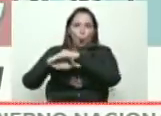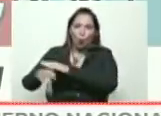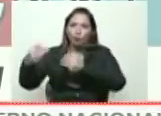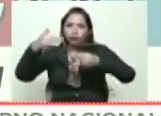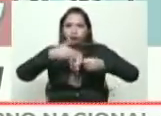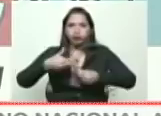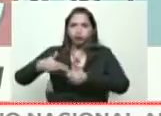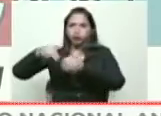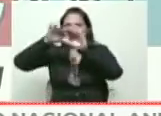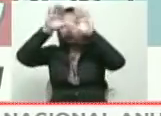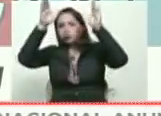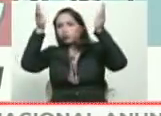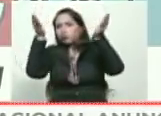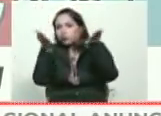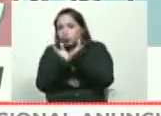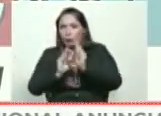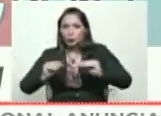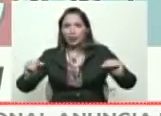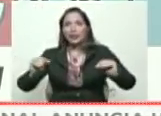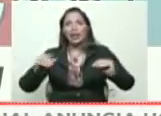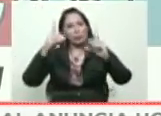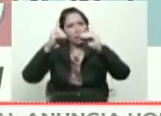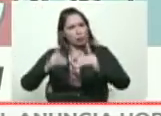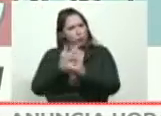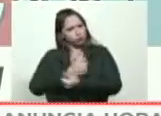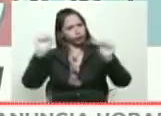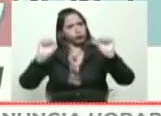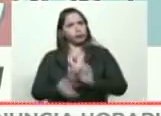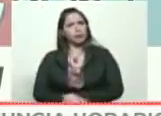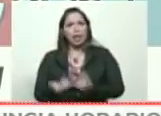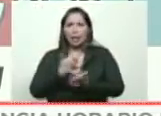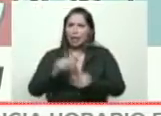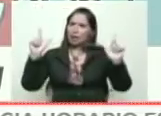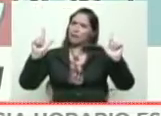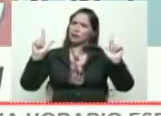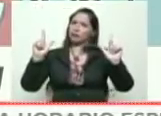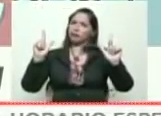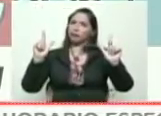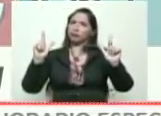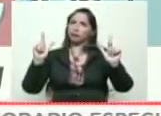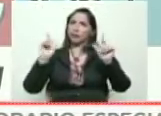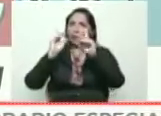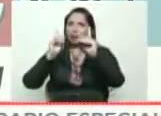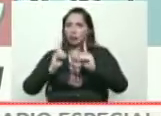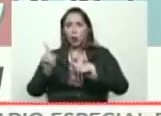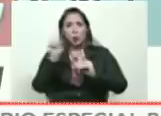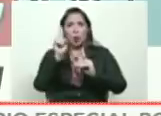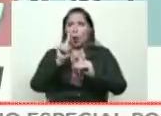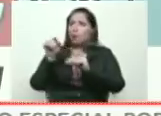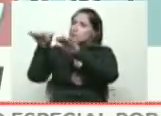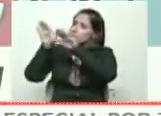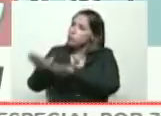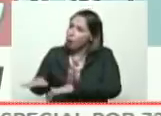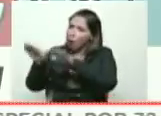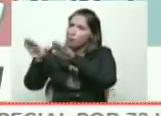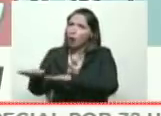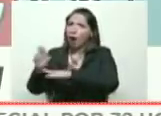planeta Tierra, y que decidió ser soberana, que decidió ser libre, que decidió no subordinarse a ningún